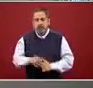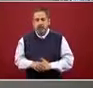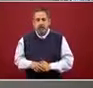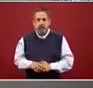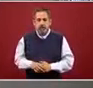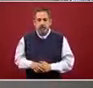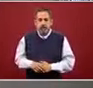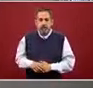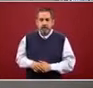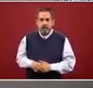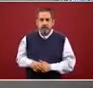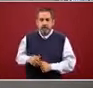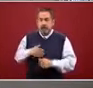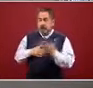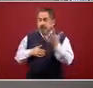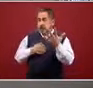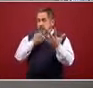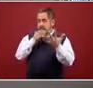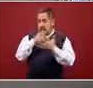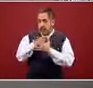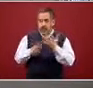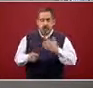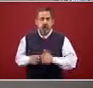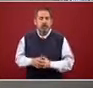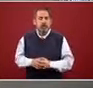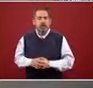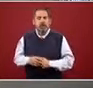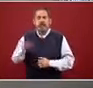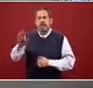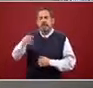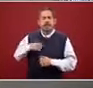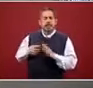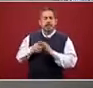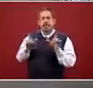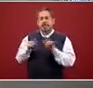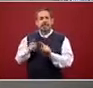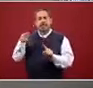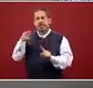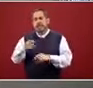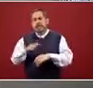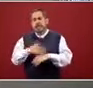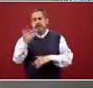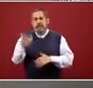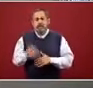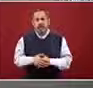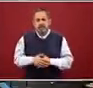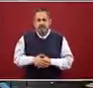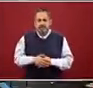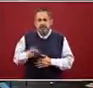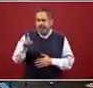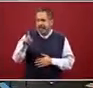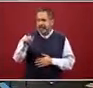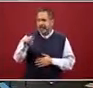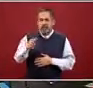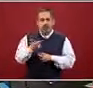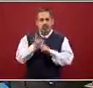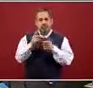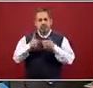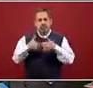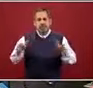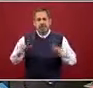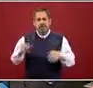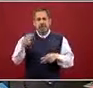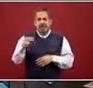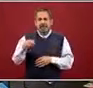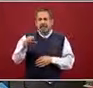Alejandro Alemán, de Medicina. Nos quedan Digital. 5 minutos. Sí, mire, yo soy muy concreto. Quisiera preguntarle, ¿por qué no nos liberan los datos del sistema